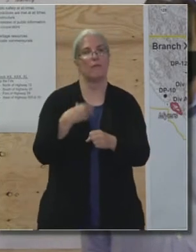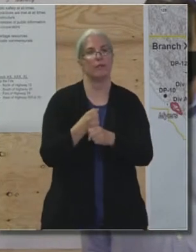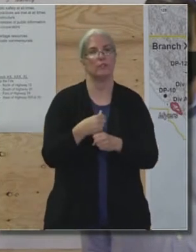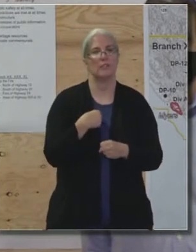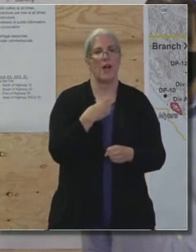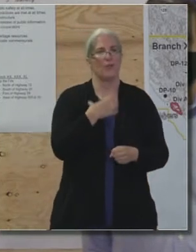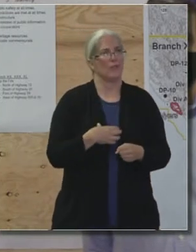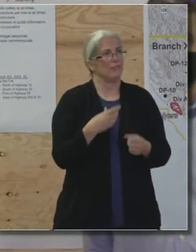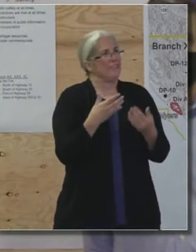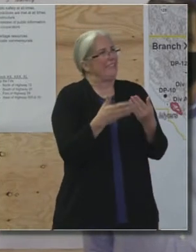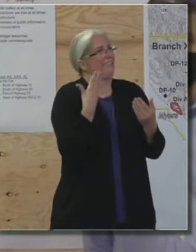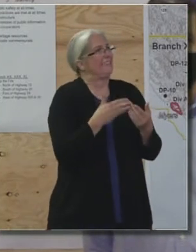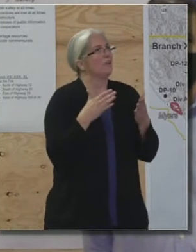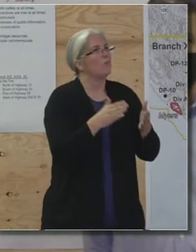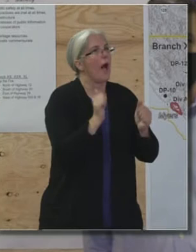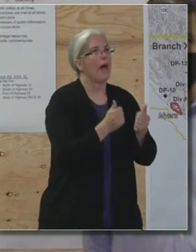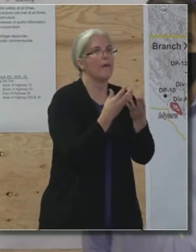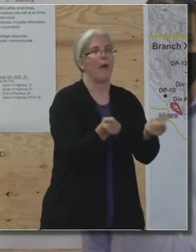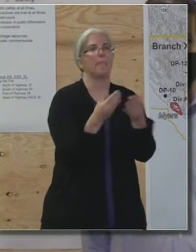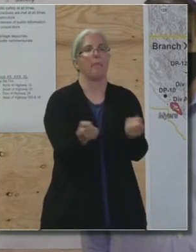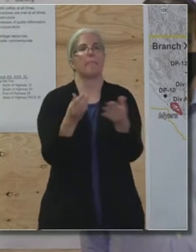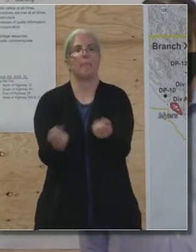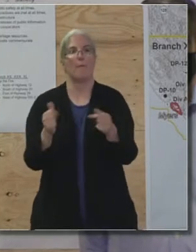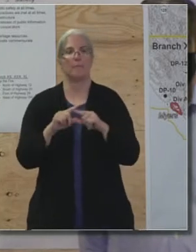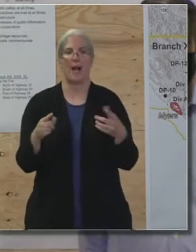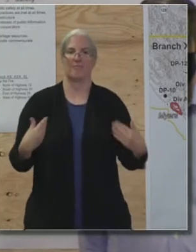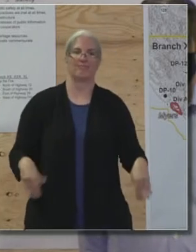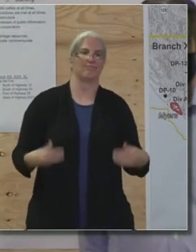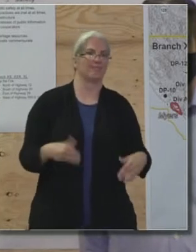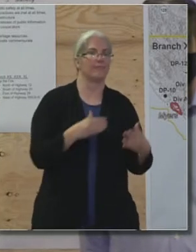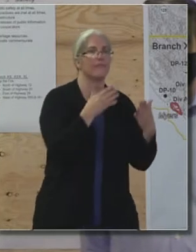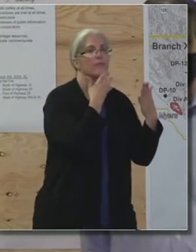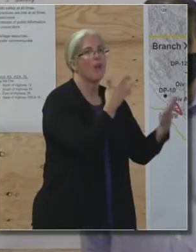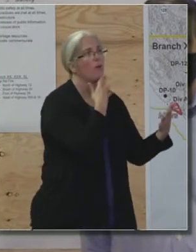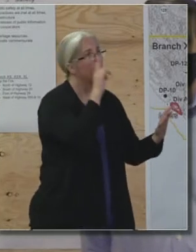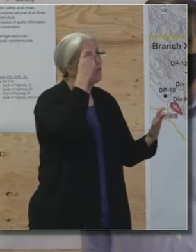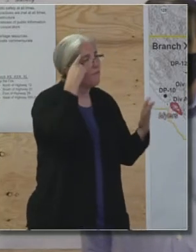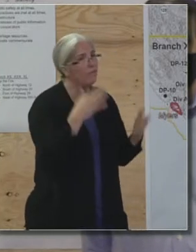buscar una respuesta a esto pero no es tan fácil le quiero dar las gracias al